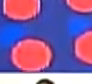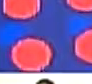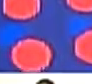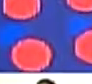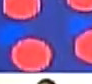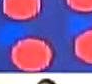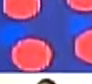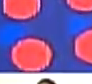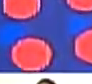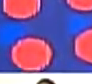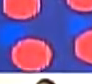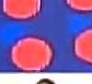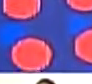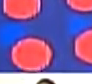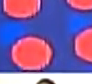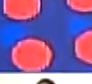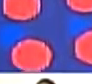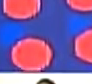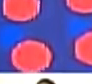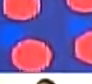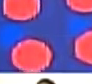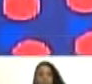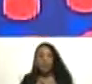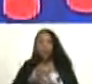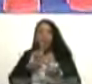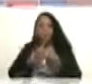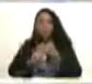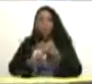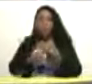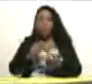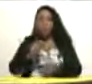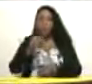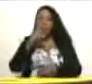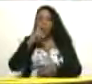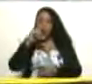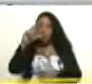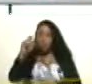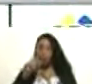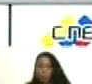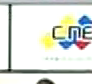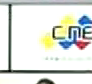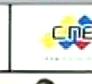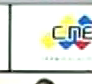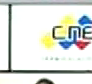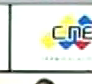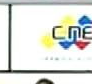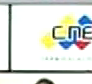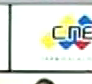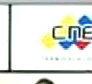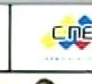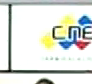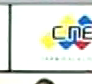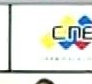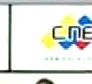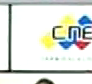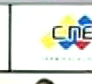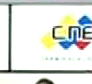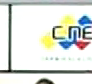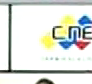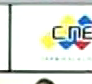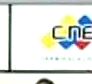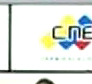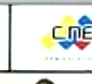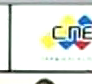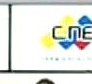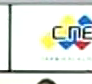Nicolás Maduro Moros, primera combatiente de la República, diputada Cilia Flores, señor presidente